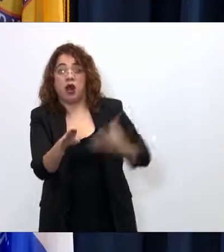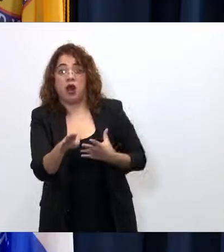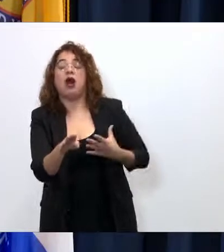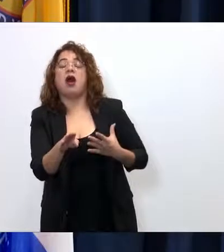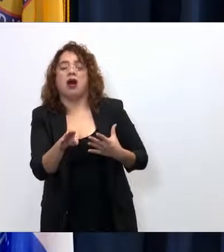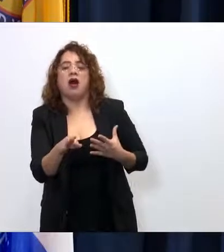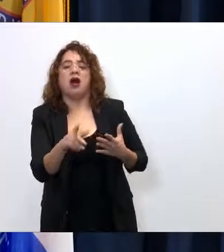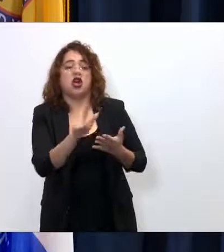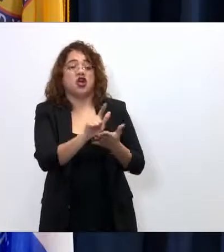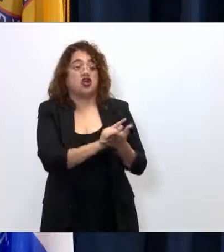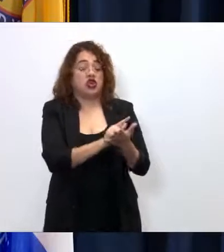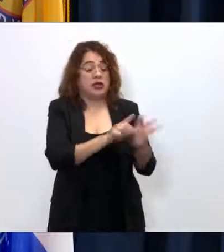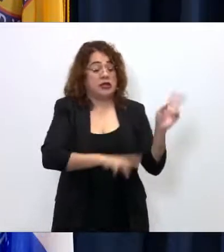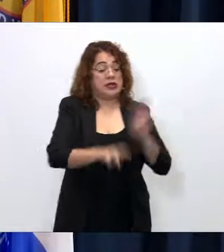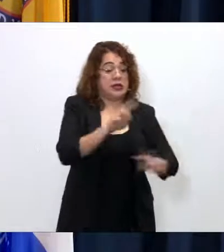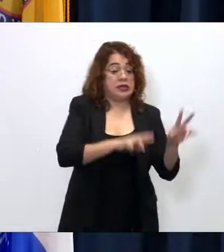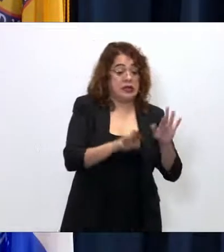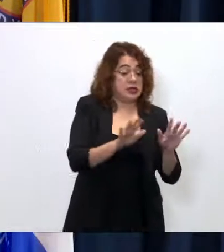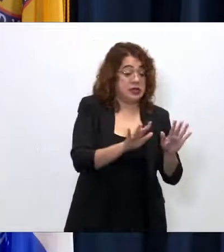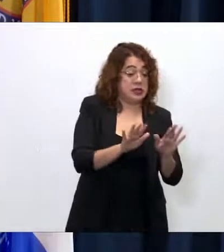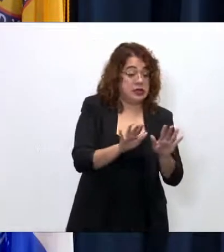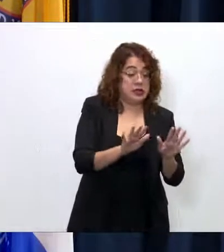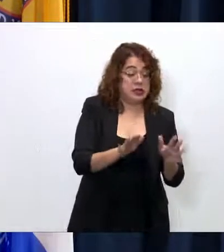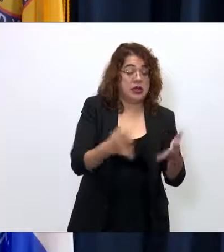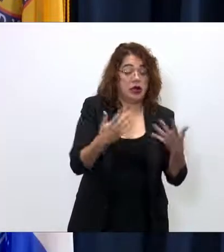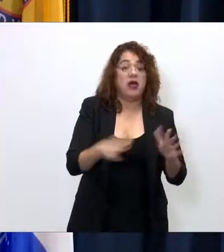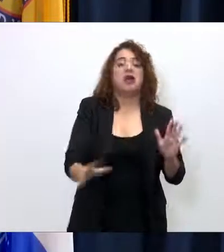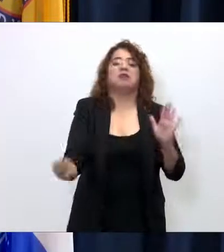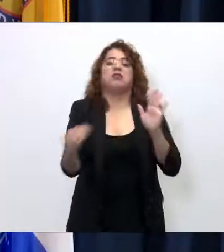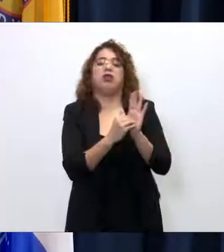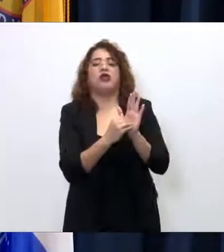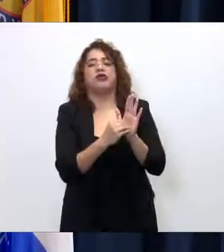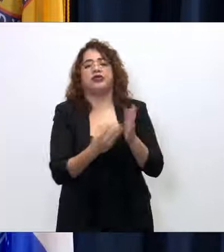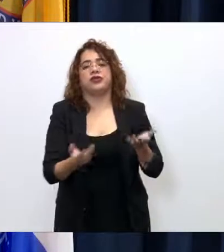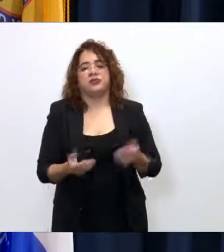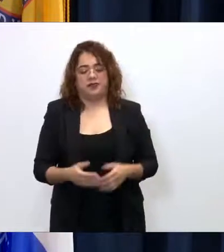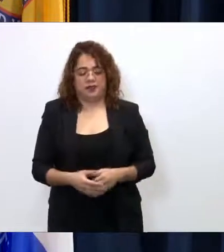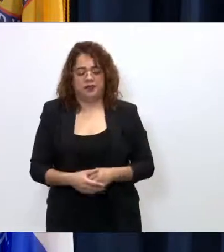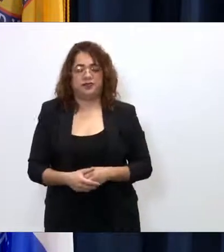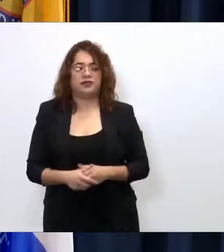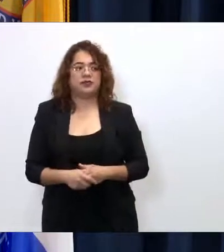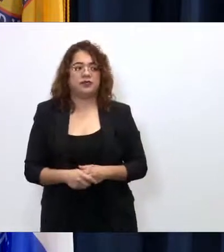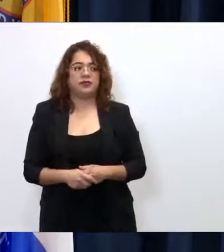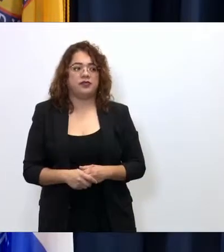with the attorneys to get everything prepared, and as soon as we could, we posted it.